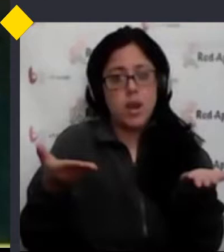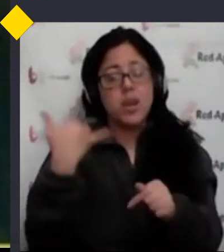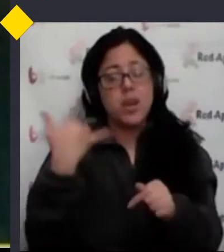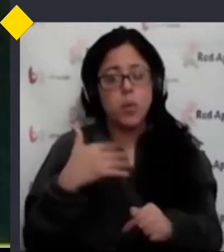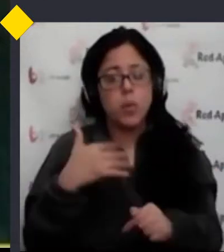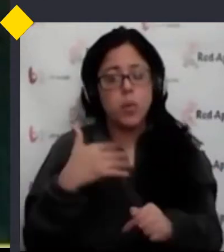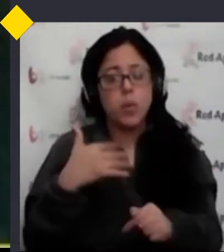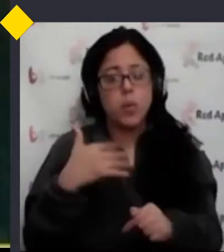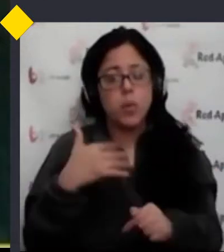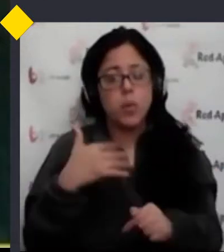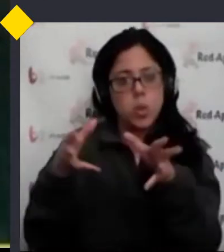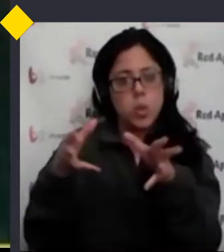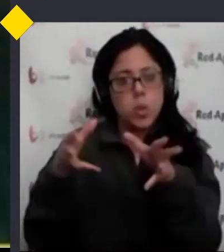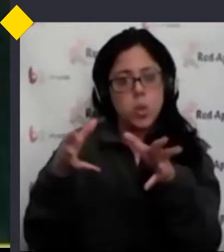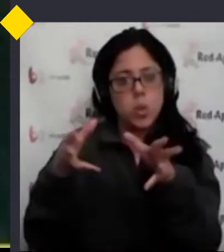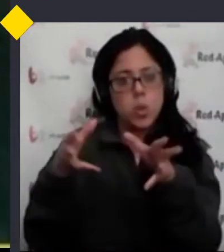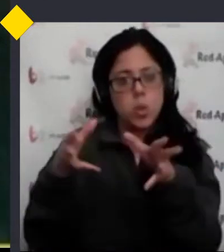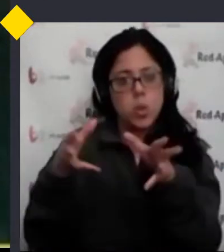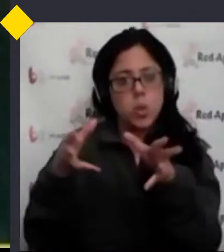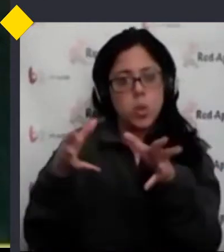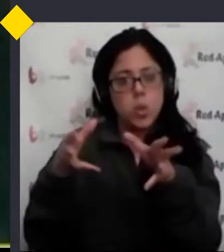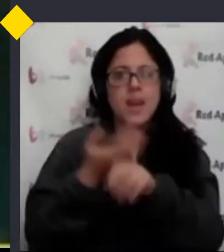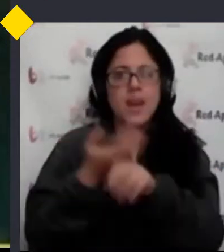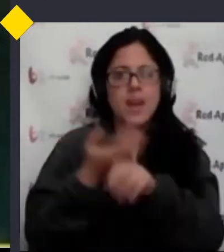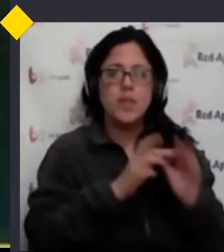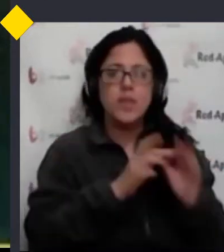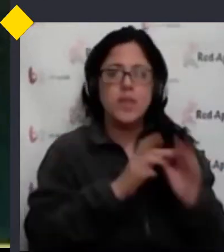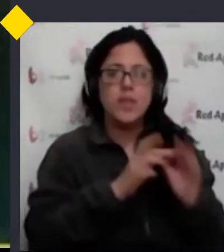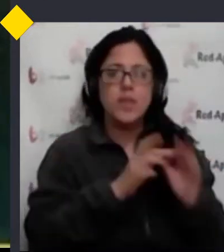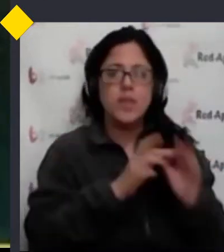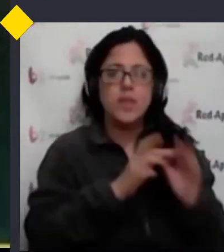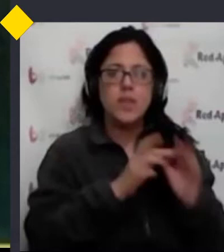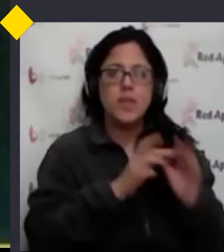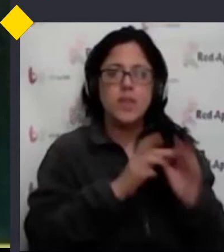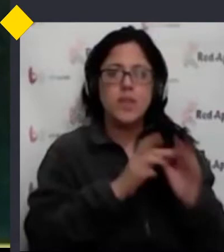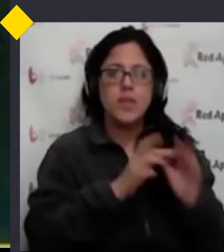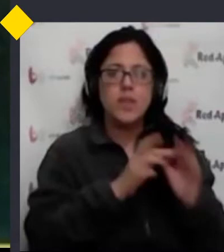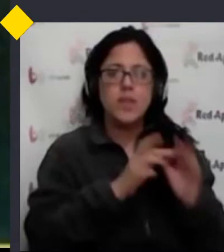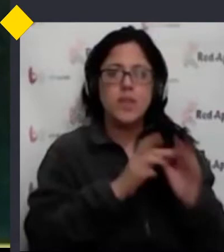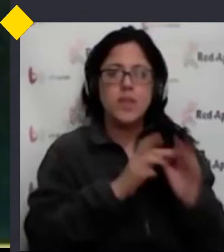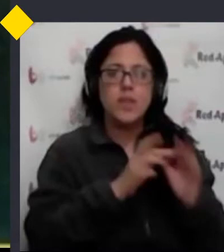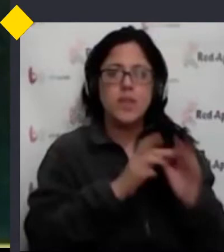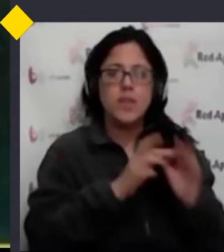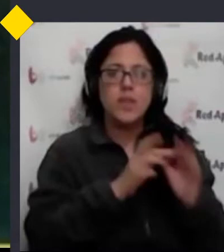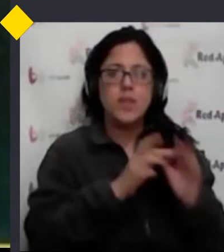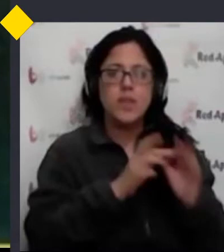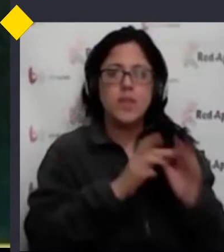grupos, que hay razones religiosas y morales contra nuestra sola existencia.